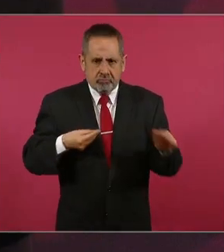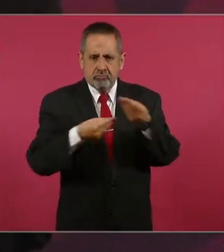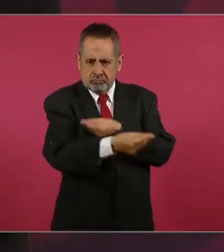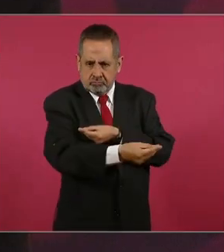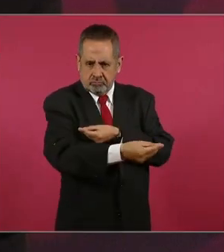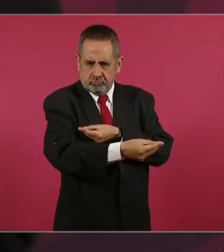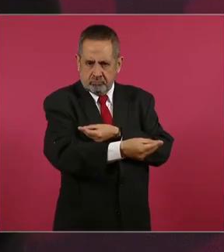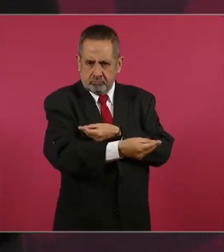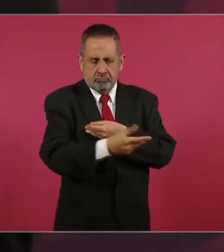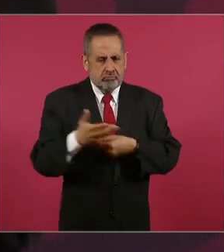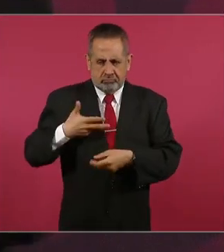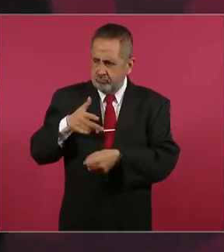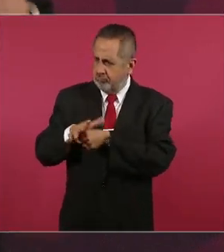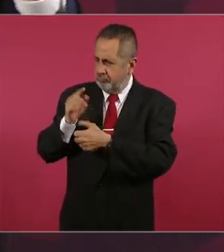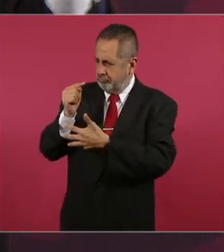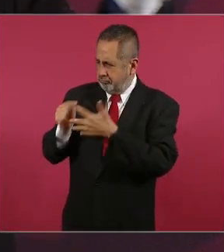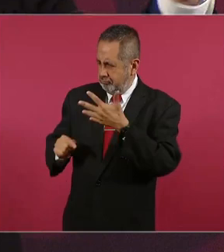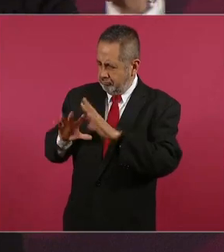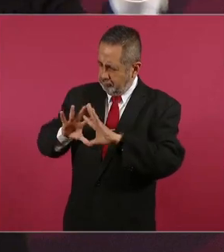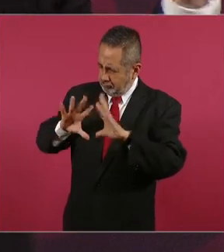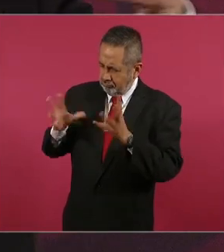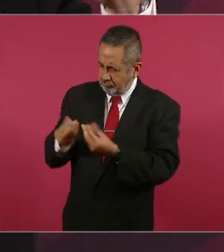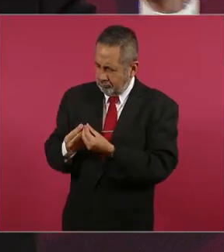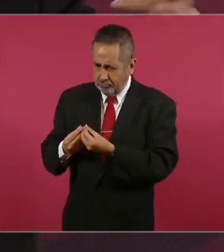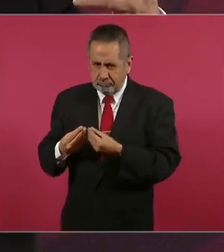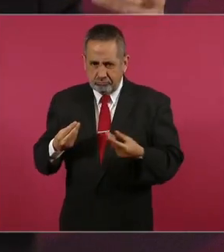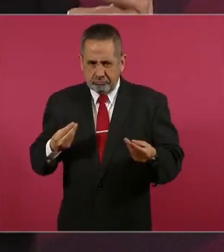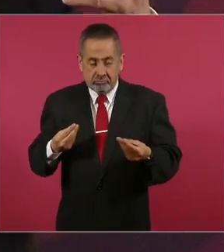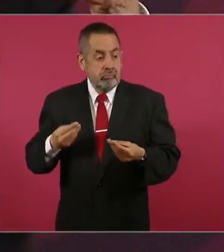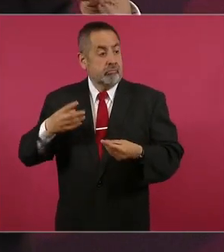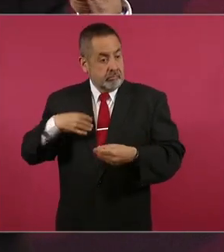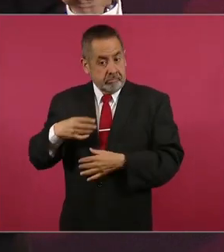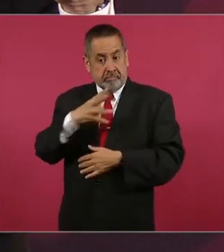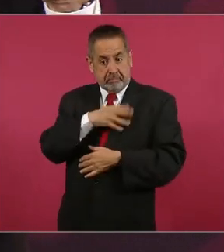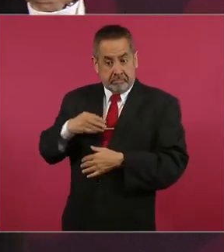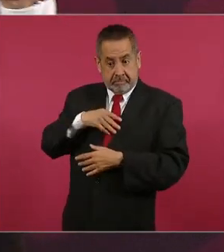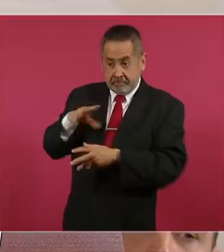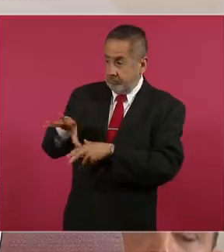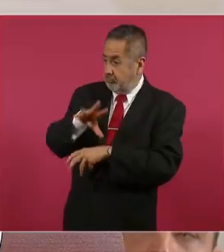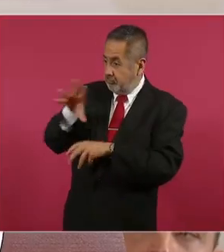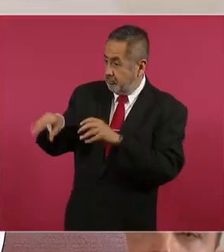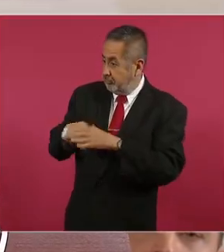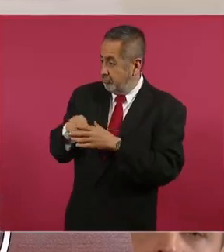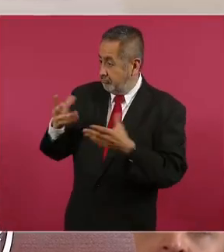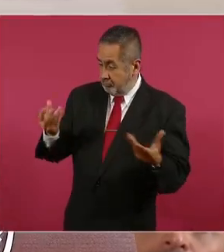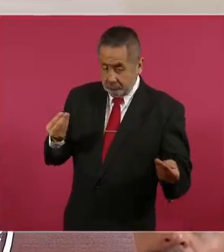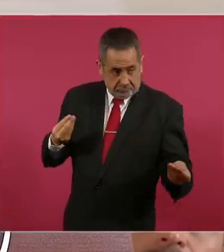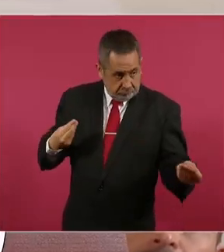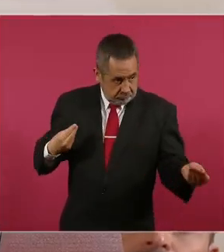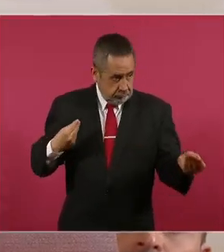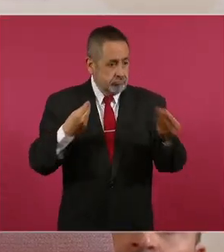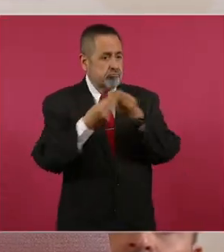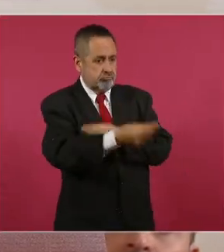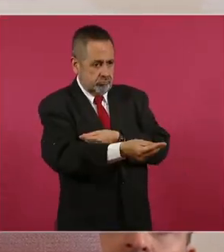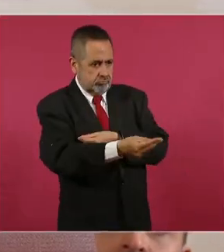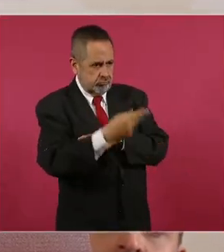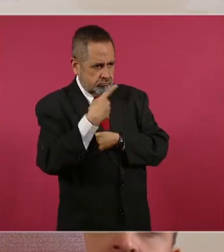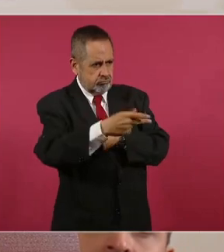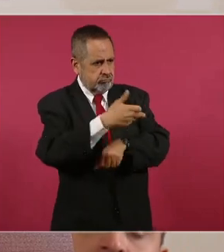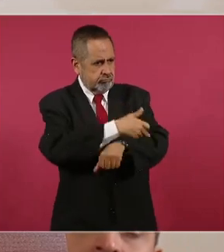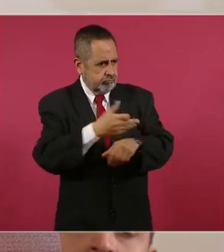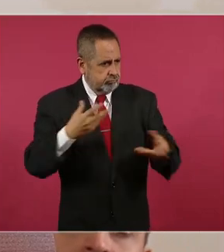Yo le doy todo lo que tengo y mis hijos completo a cambio de lo que él tiene y lo que tiene su